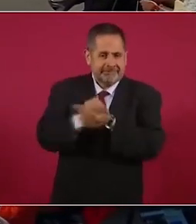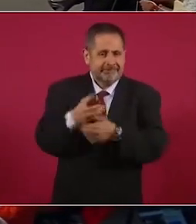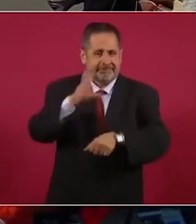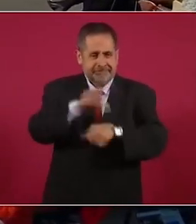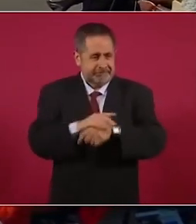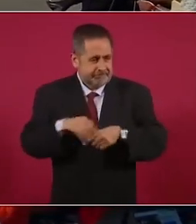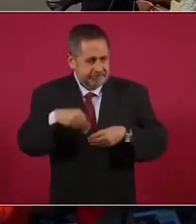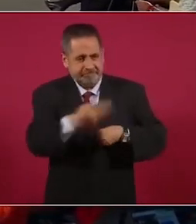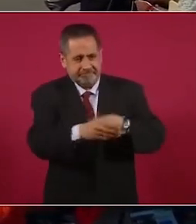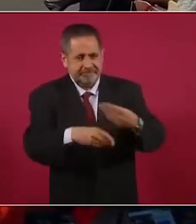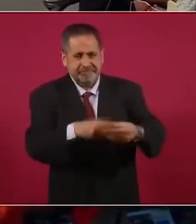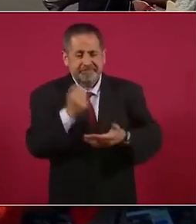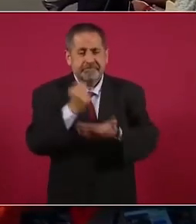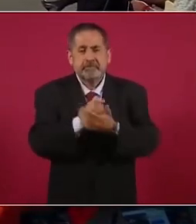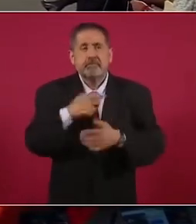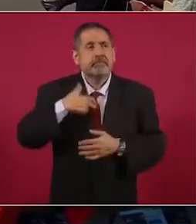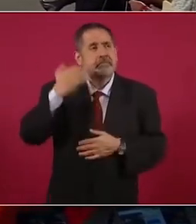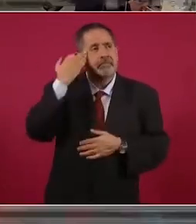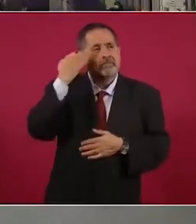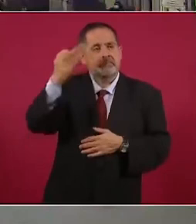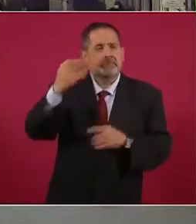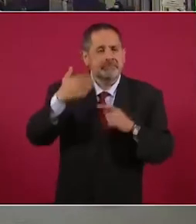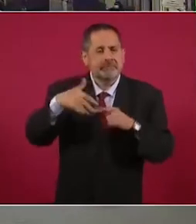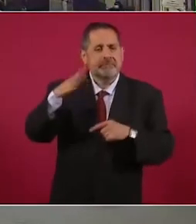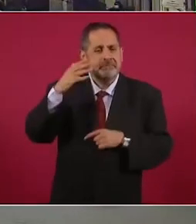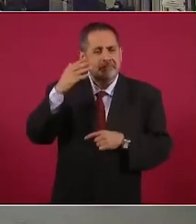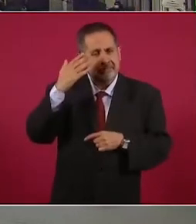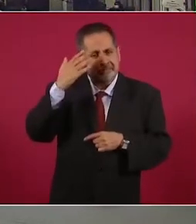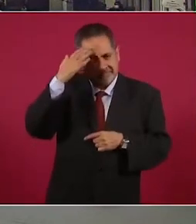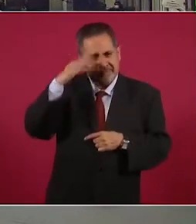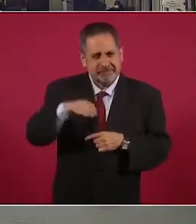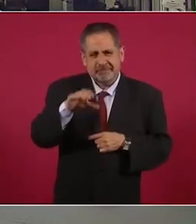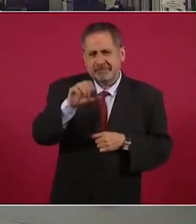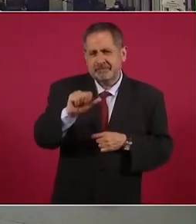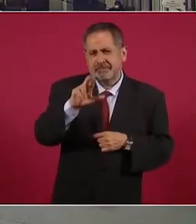los dieron en la época de la señora Carabia.